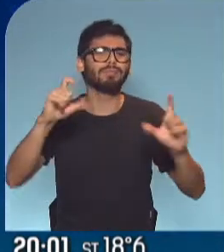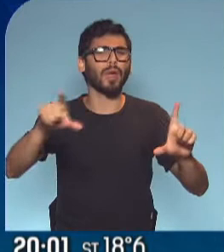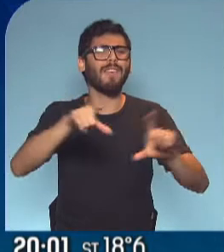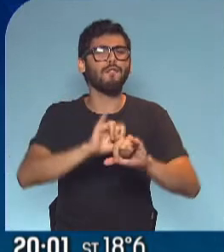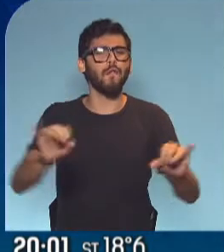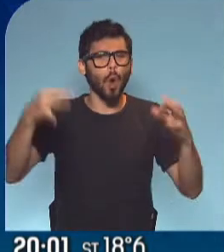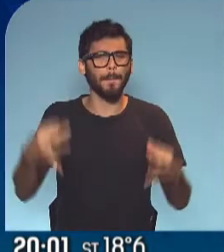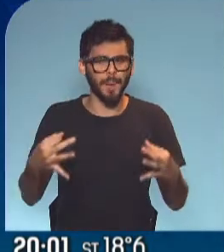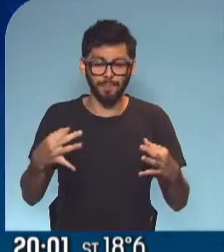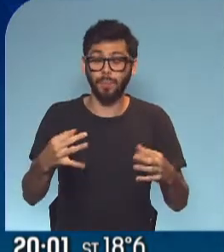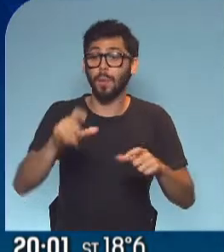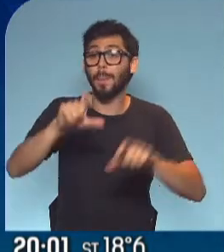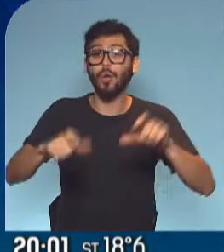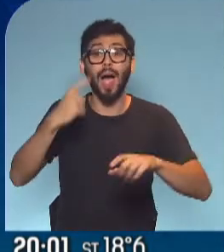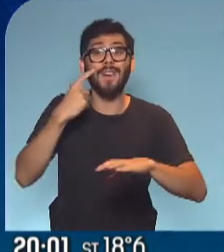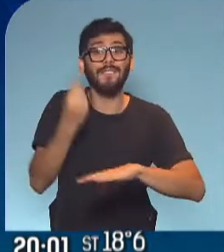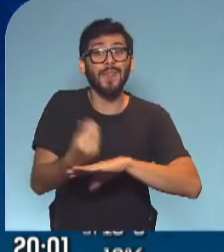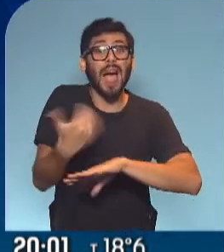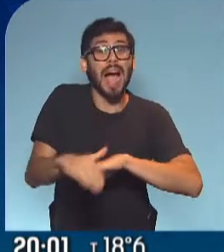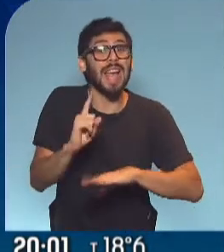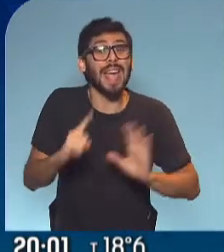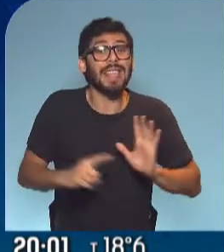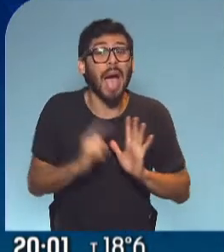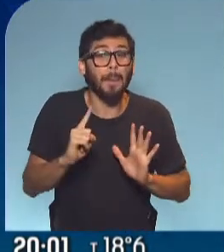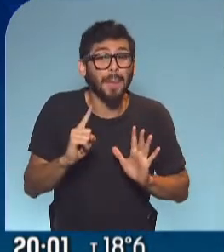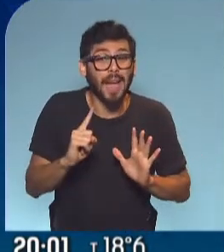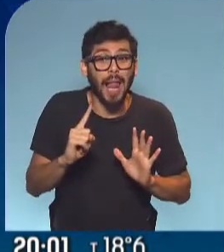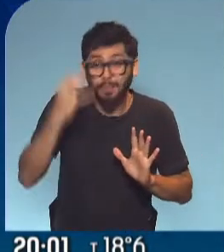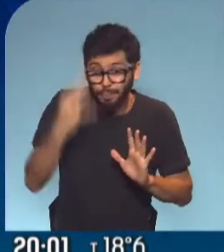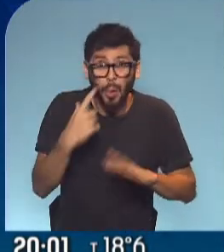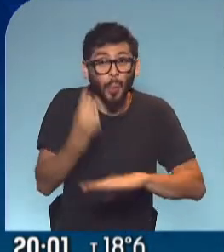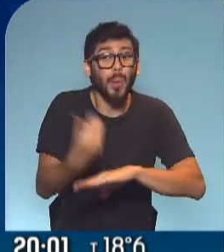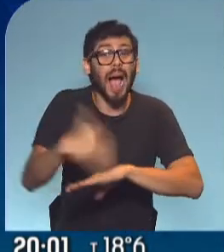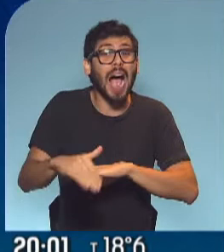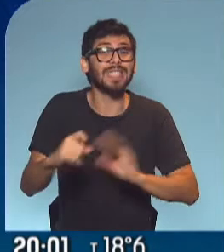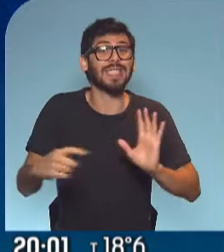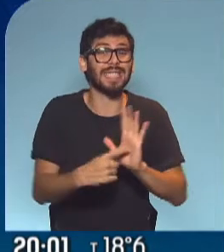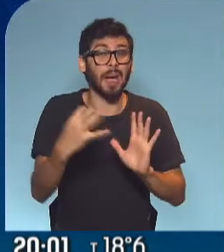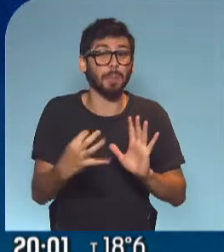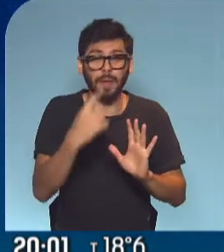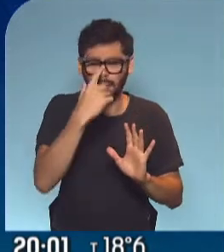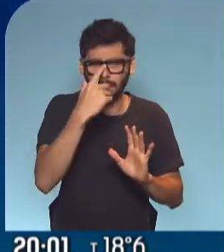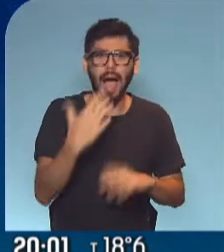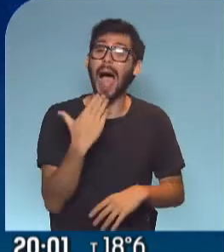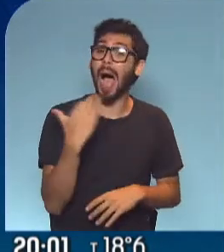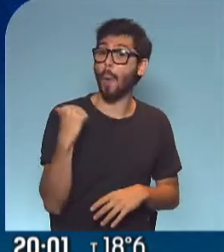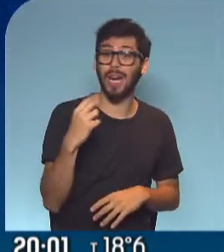temática. Situación de calle en Cava o vivir en la calle en Cava. Abril de 2019,